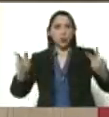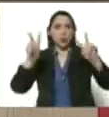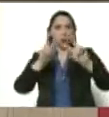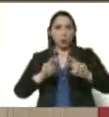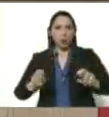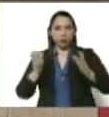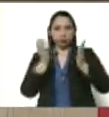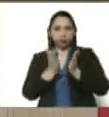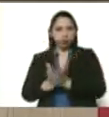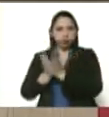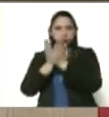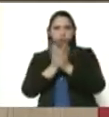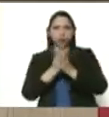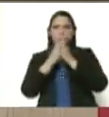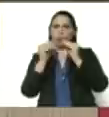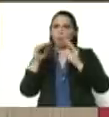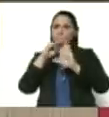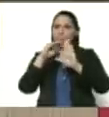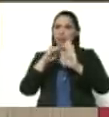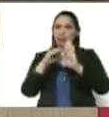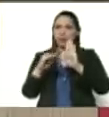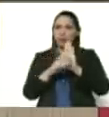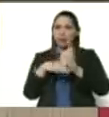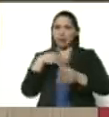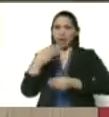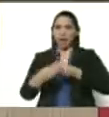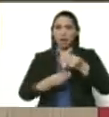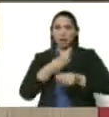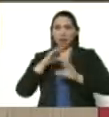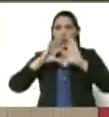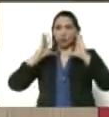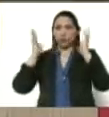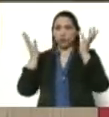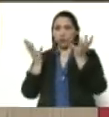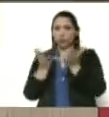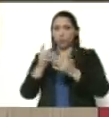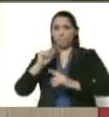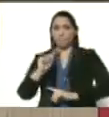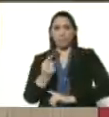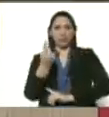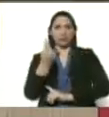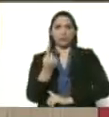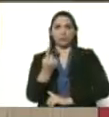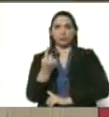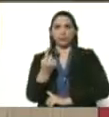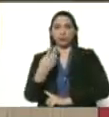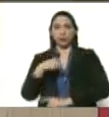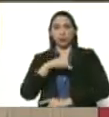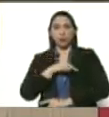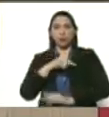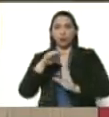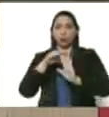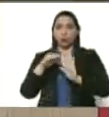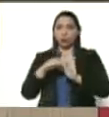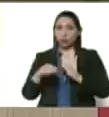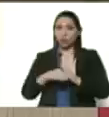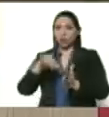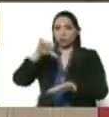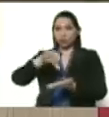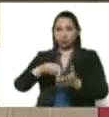minucioso de todas las medidas que se están aplicando en el mundo, pero principalmente de nuestras condiciones